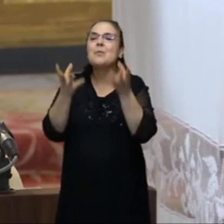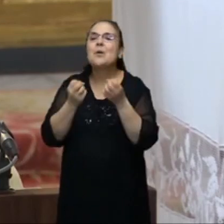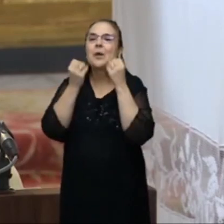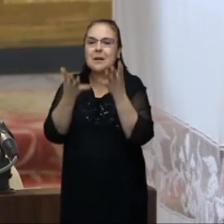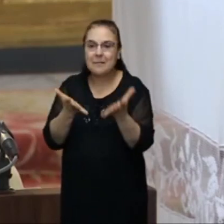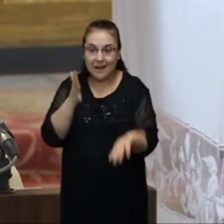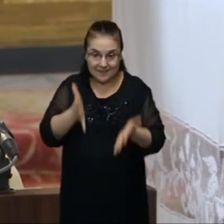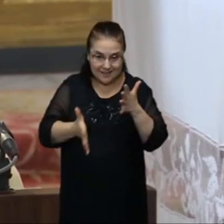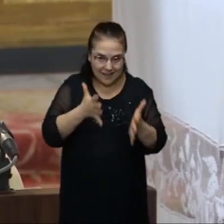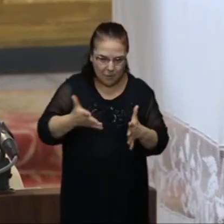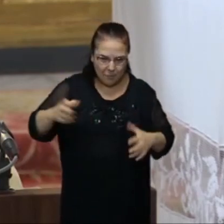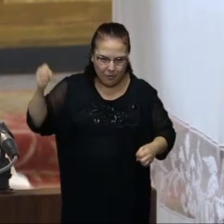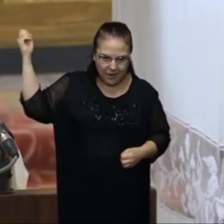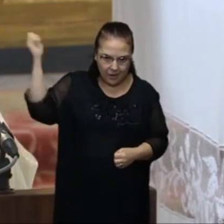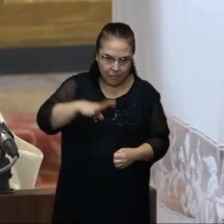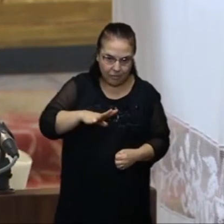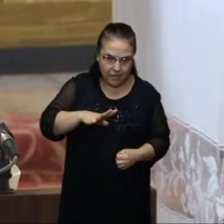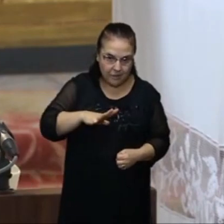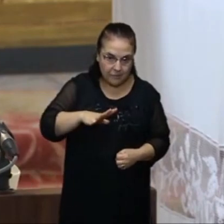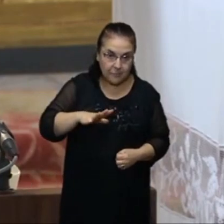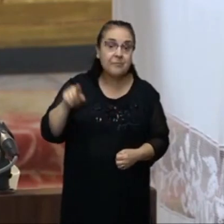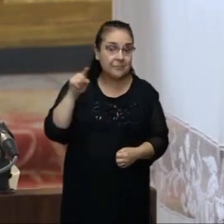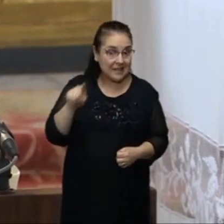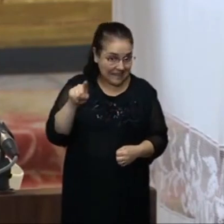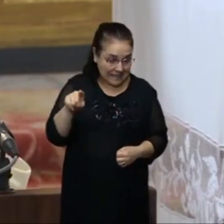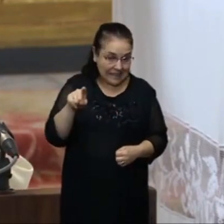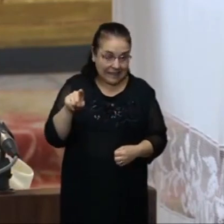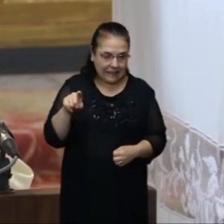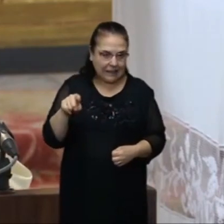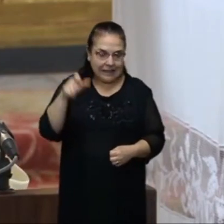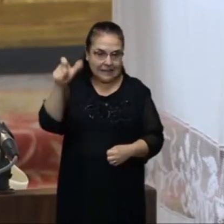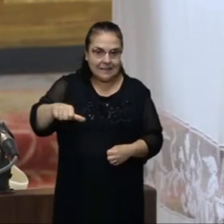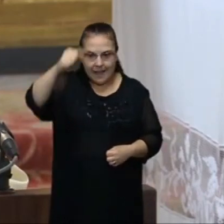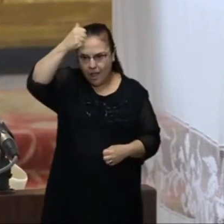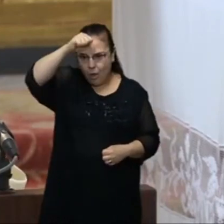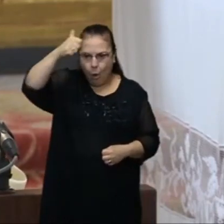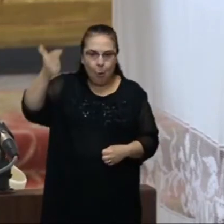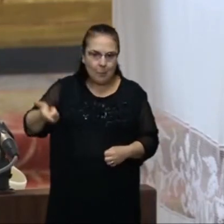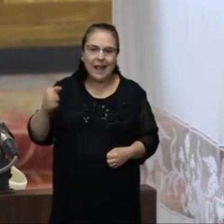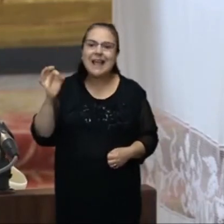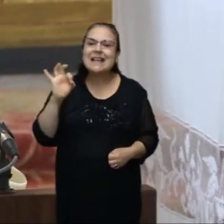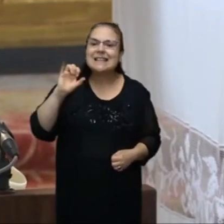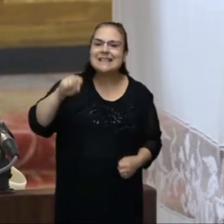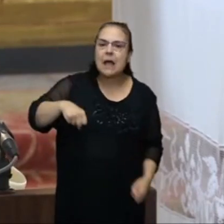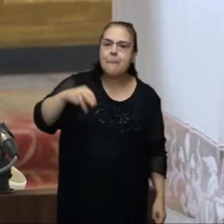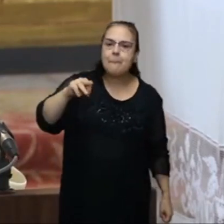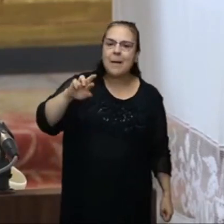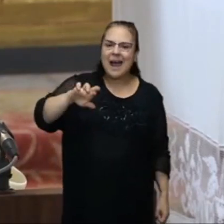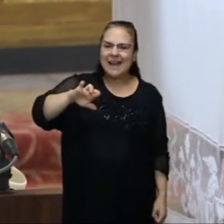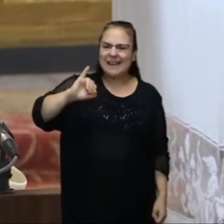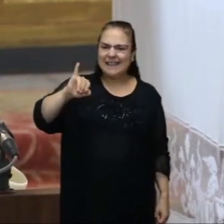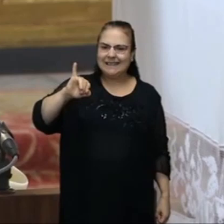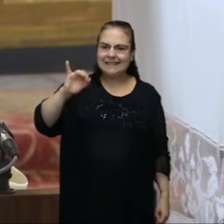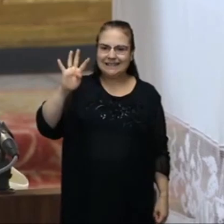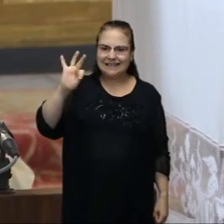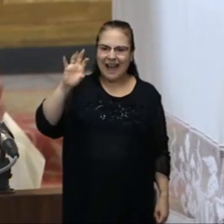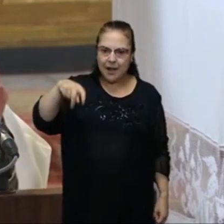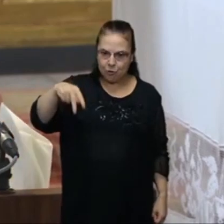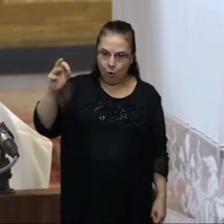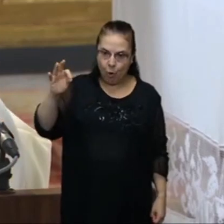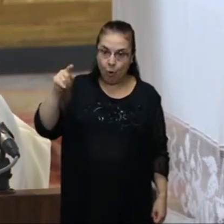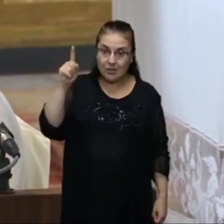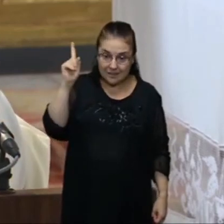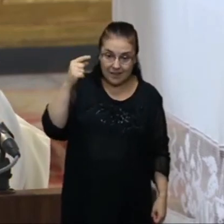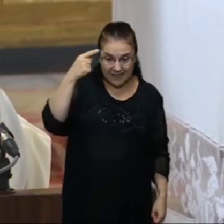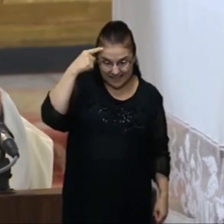gracia. Aquel samaritano sabía lo que era el tiempo de gracia. Tú y yo lo